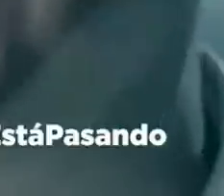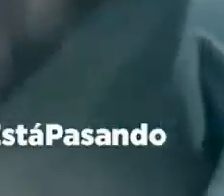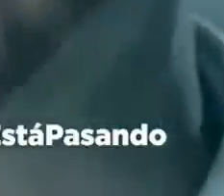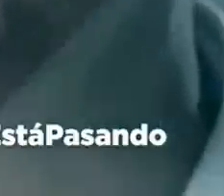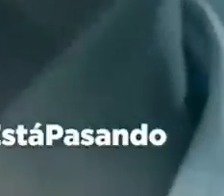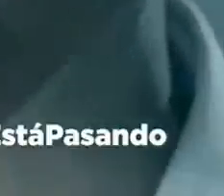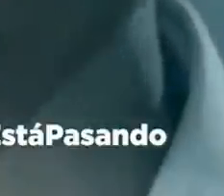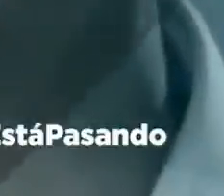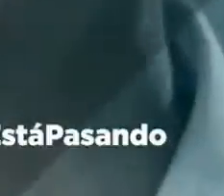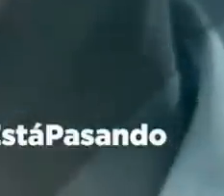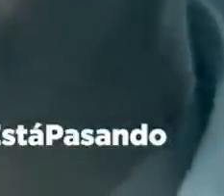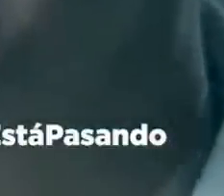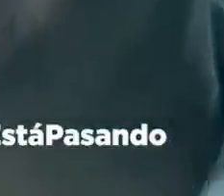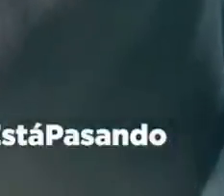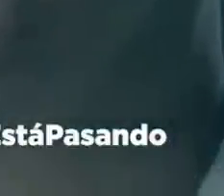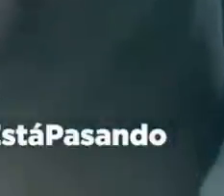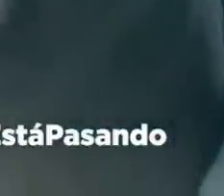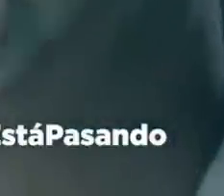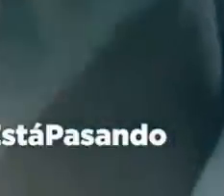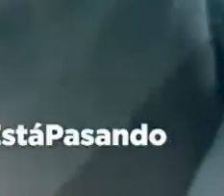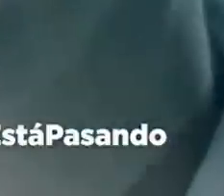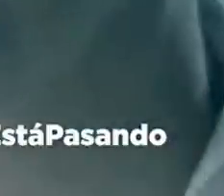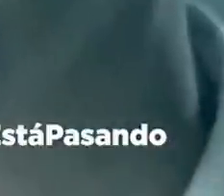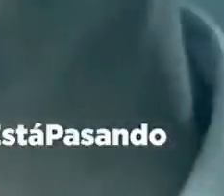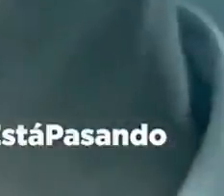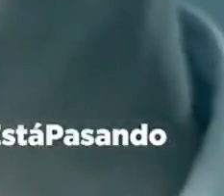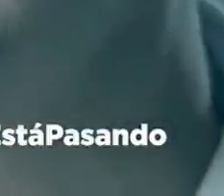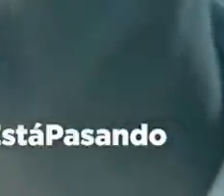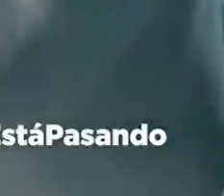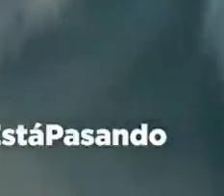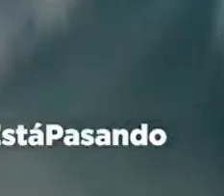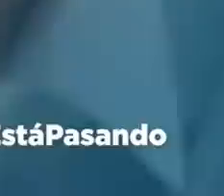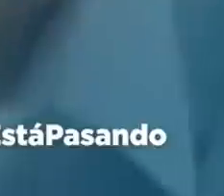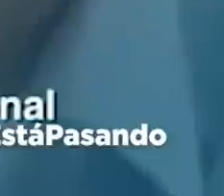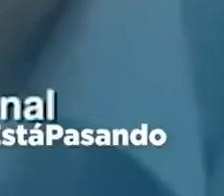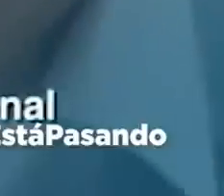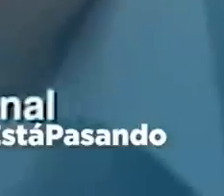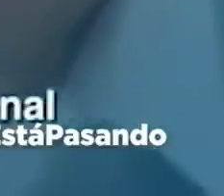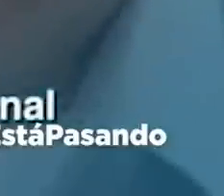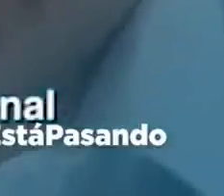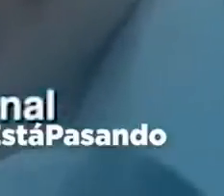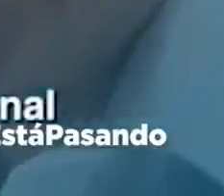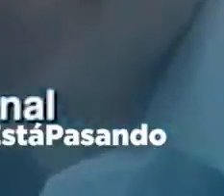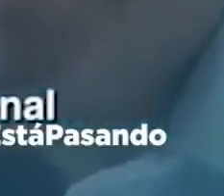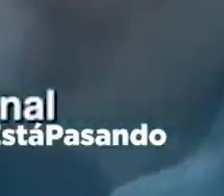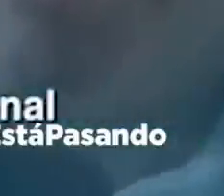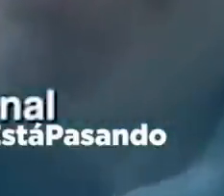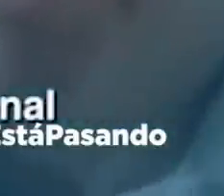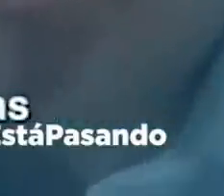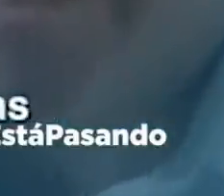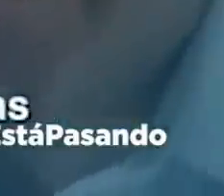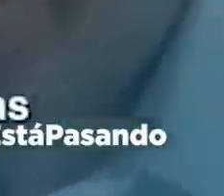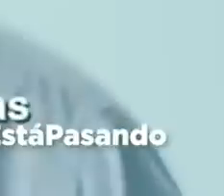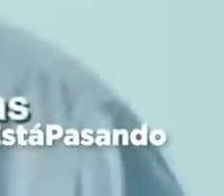pinos. Inicialmente se acercó a mí a conocer un poco el trabajo que yo había hecho en Casavalle. Preguntó con muchísimo interés personal, porque se interesó